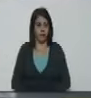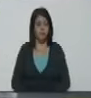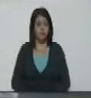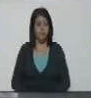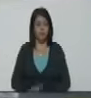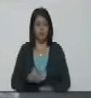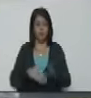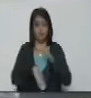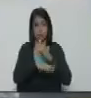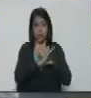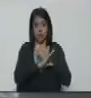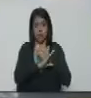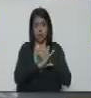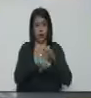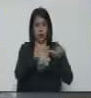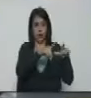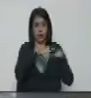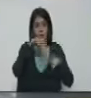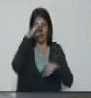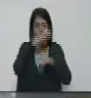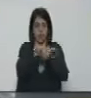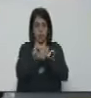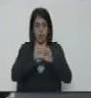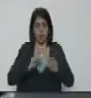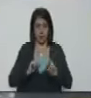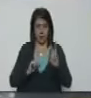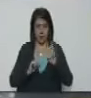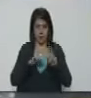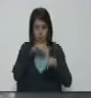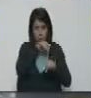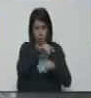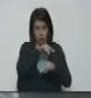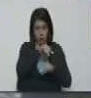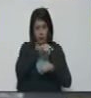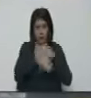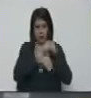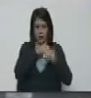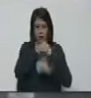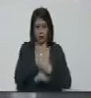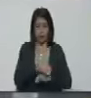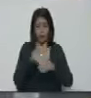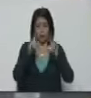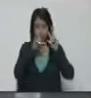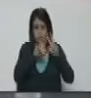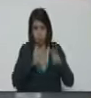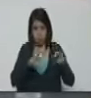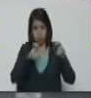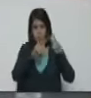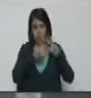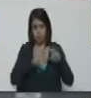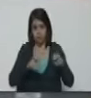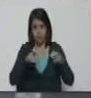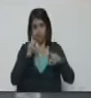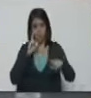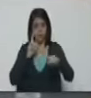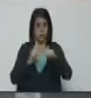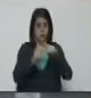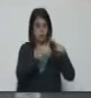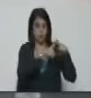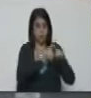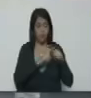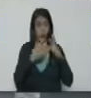se fue a los cuarteles venezolanos a escudriñarle el oído a